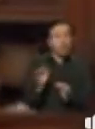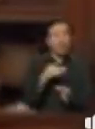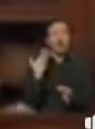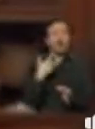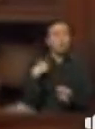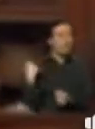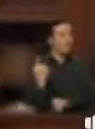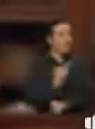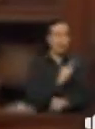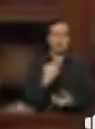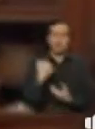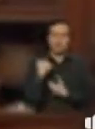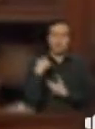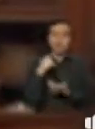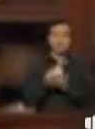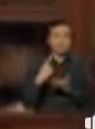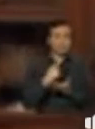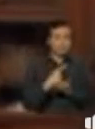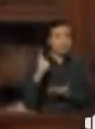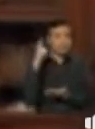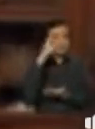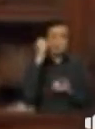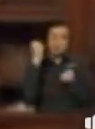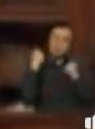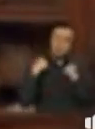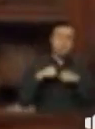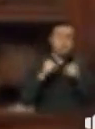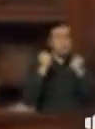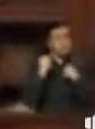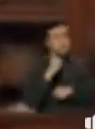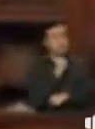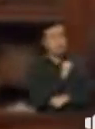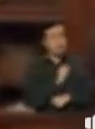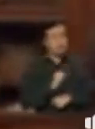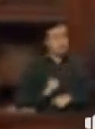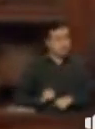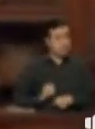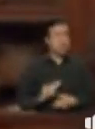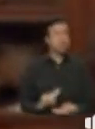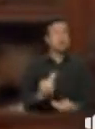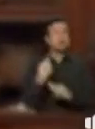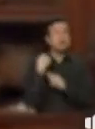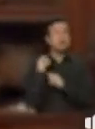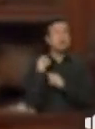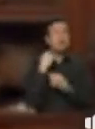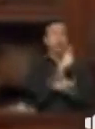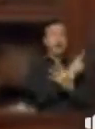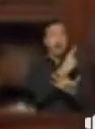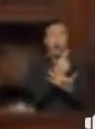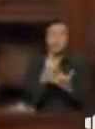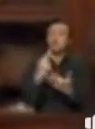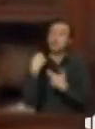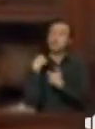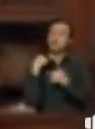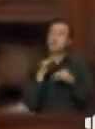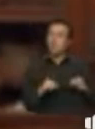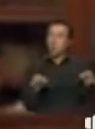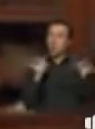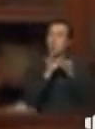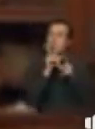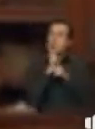juntos. Vendrán semanas difíciles de esfuerzos y sacrificios. Tarea y responsabilidad de cada uno de nosotros es